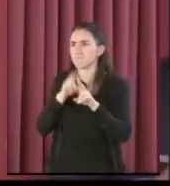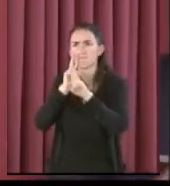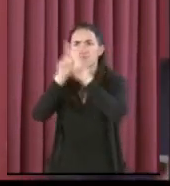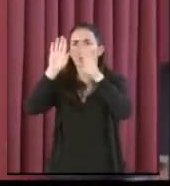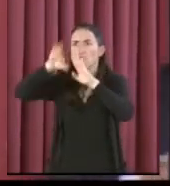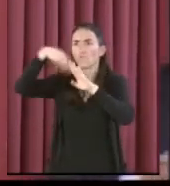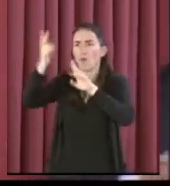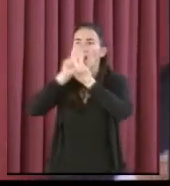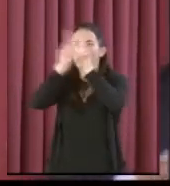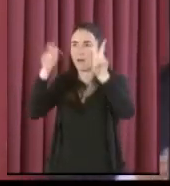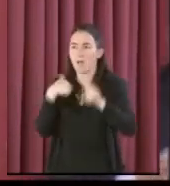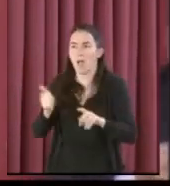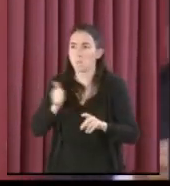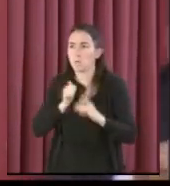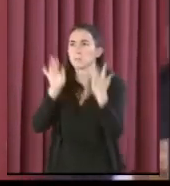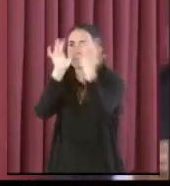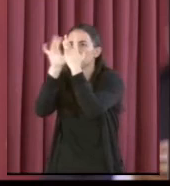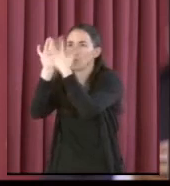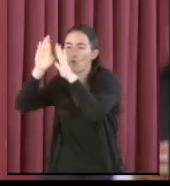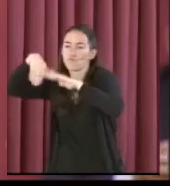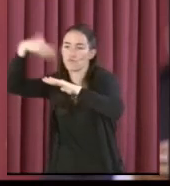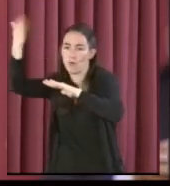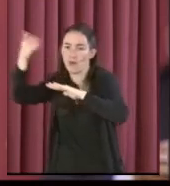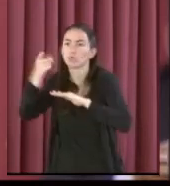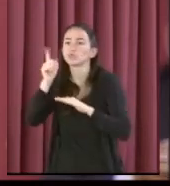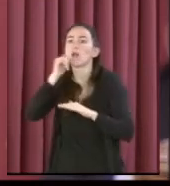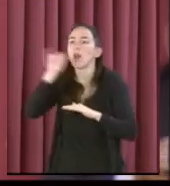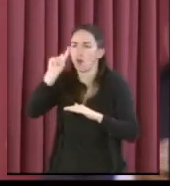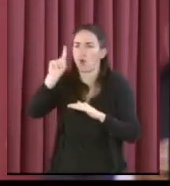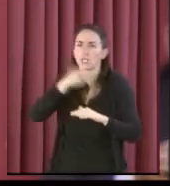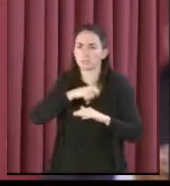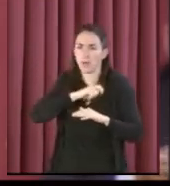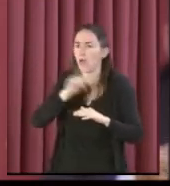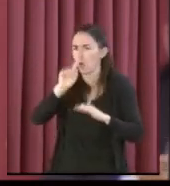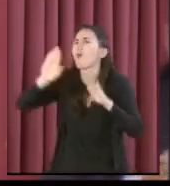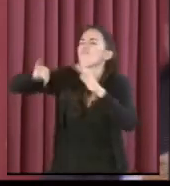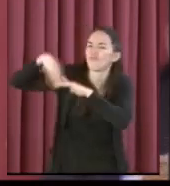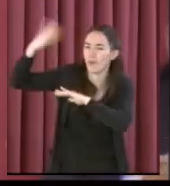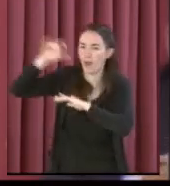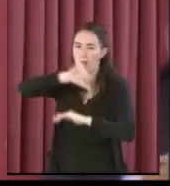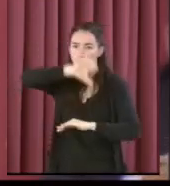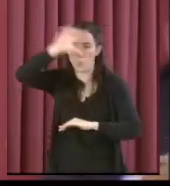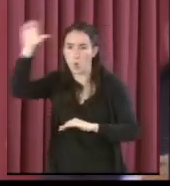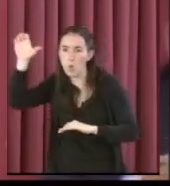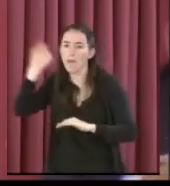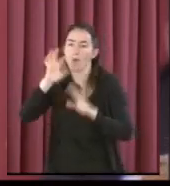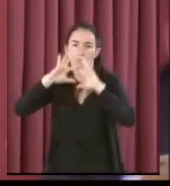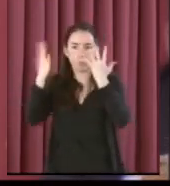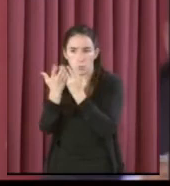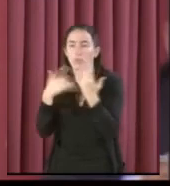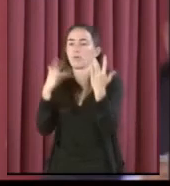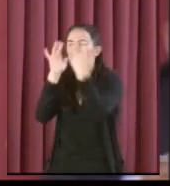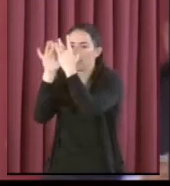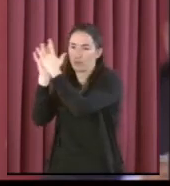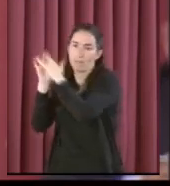a la interrelación con otros agentes, ya no solo a escala regional o nacional, sino también europea o global. La